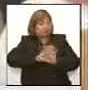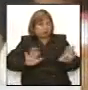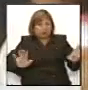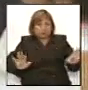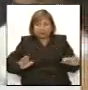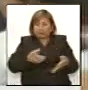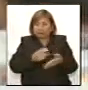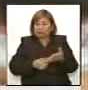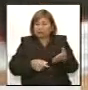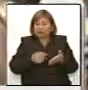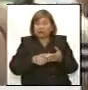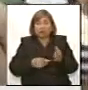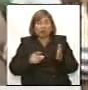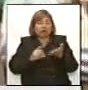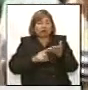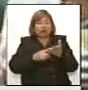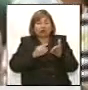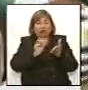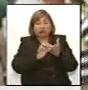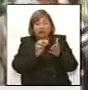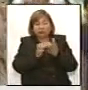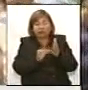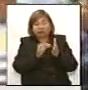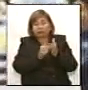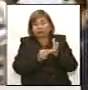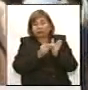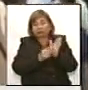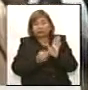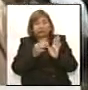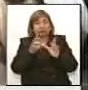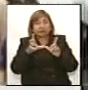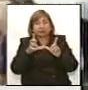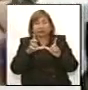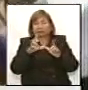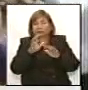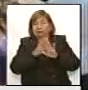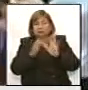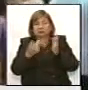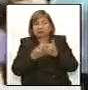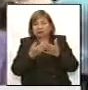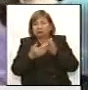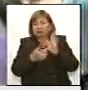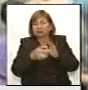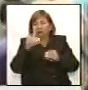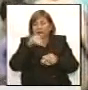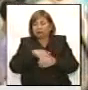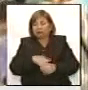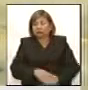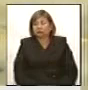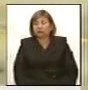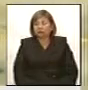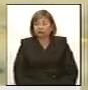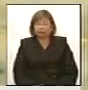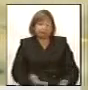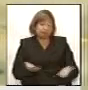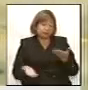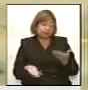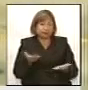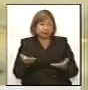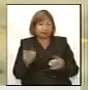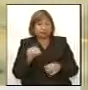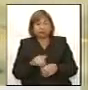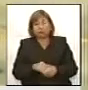necesidad del holograma en el Documento Nacional de Identidad como constancia de haber sufragado. Solo en el